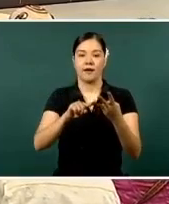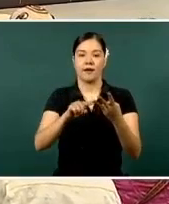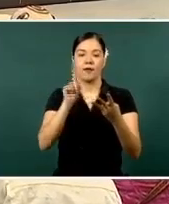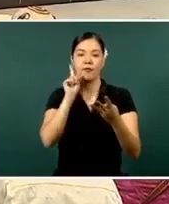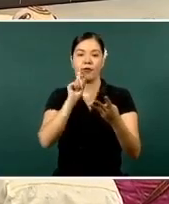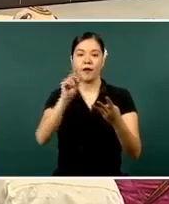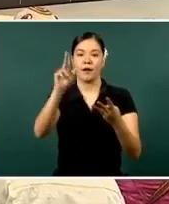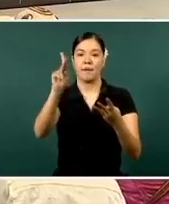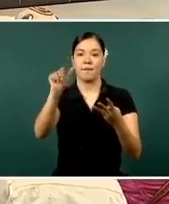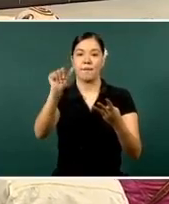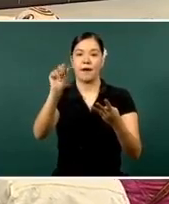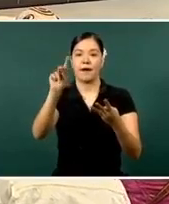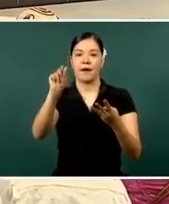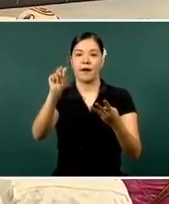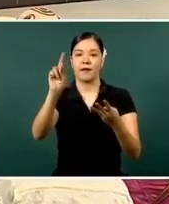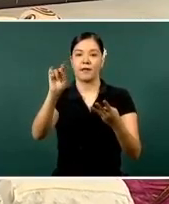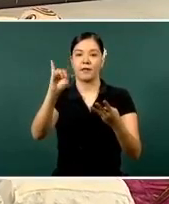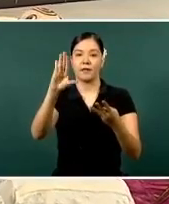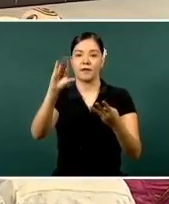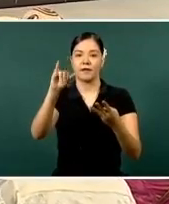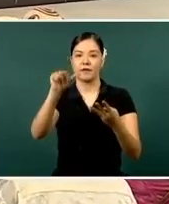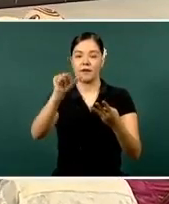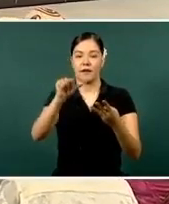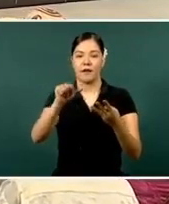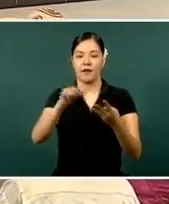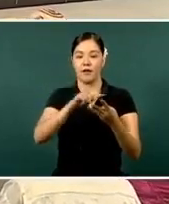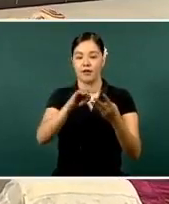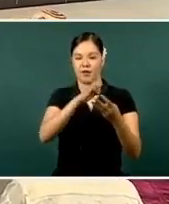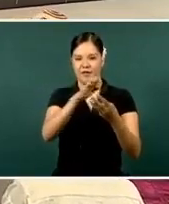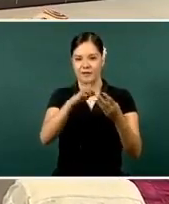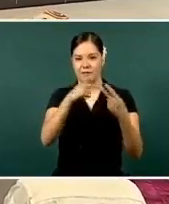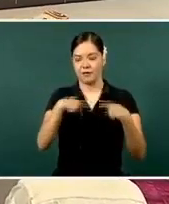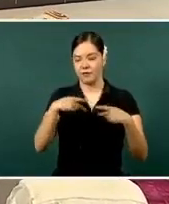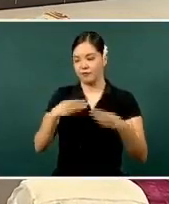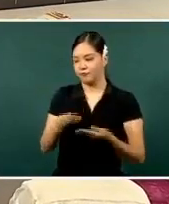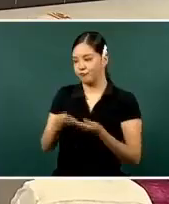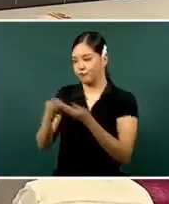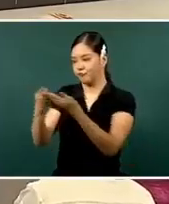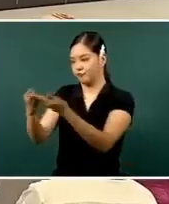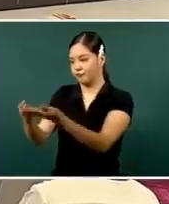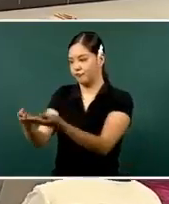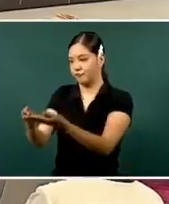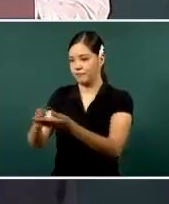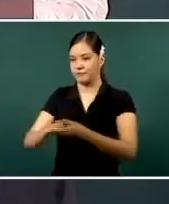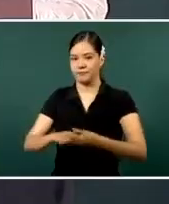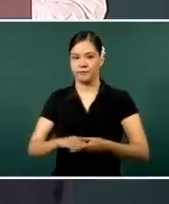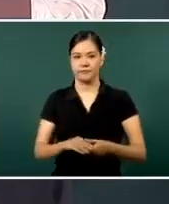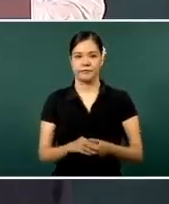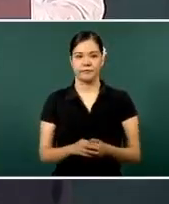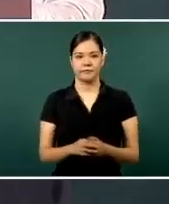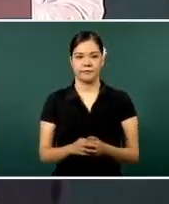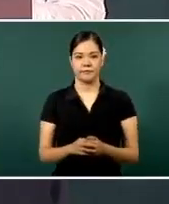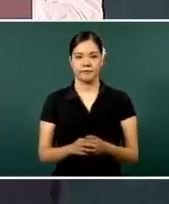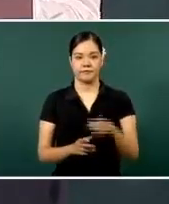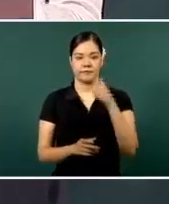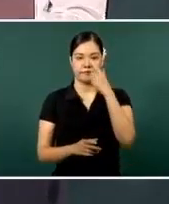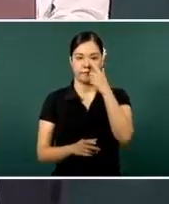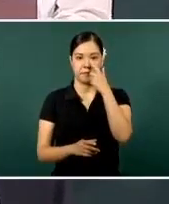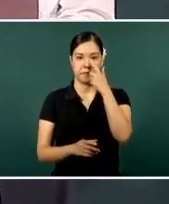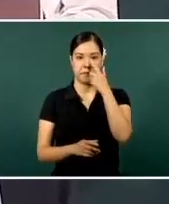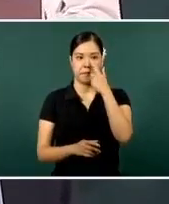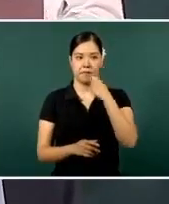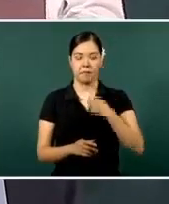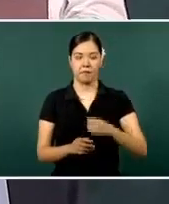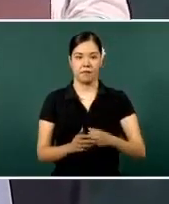Patricia Guadalupe Ramírez y Ayutla de los Libres. En nombre del pueblo afromexicano y indígena, señor presidente, le entregamos.